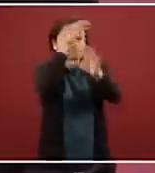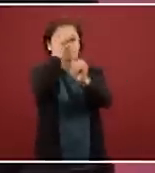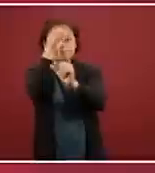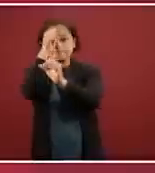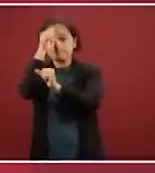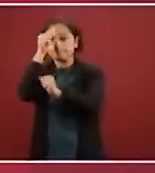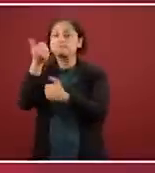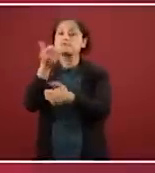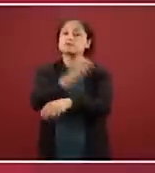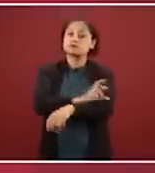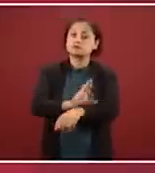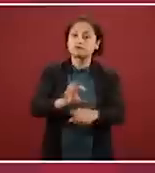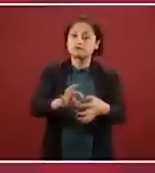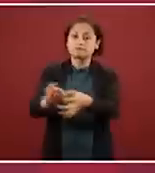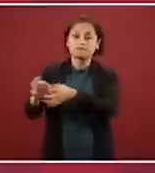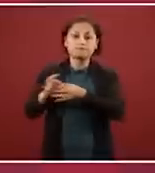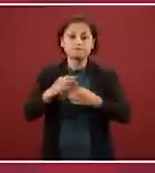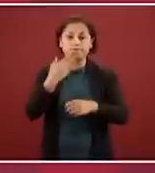el que